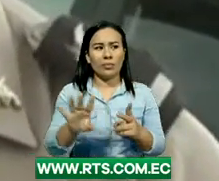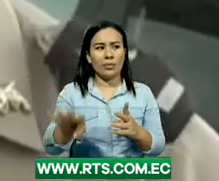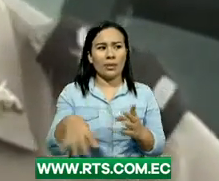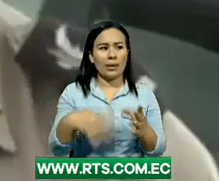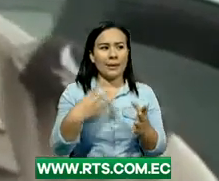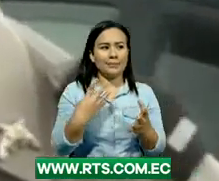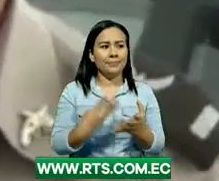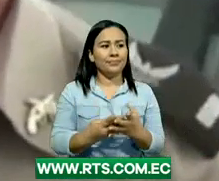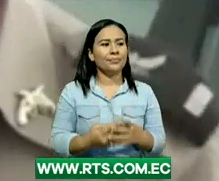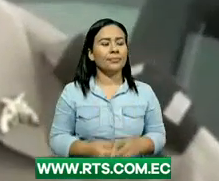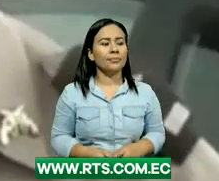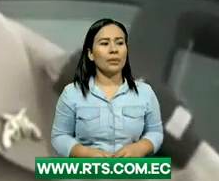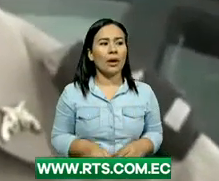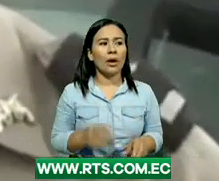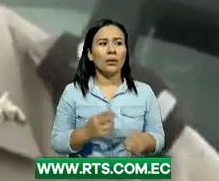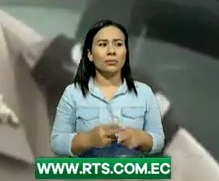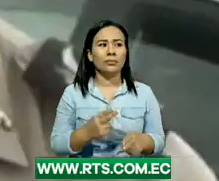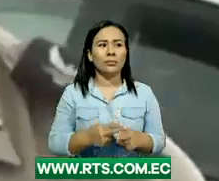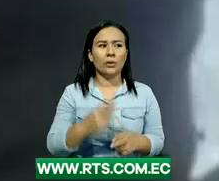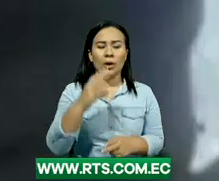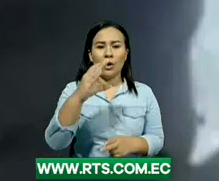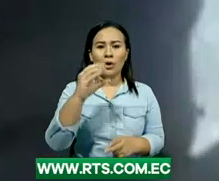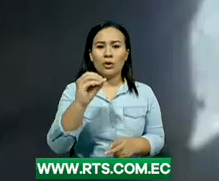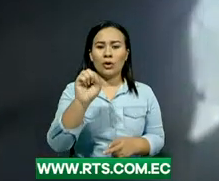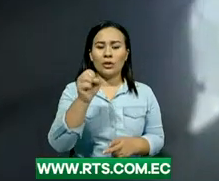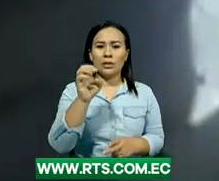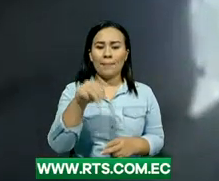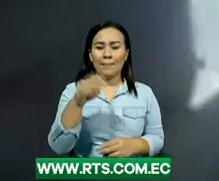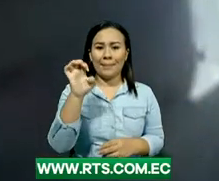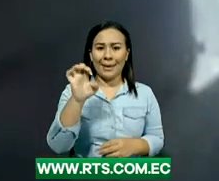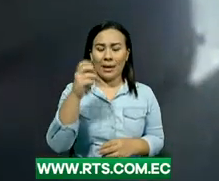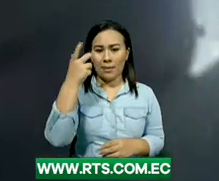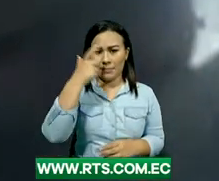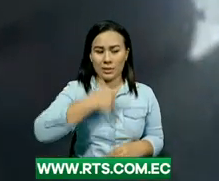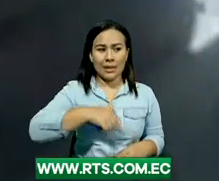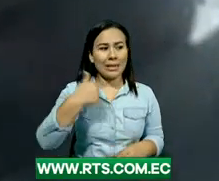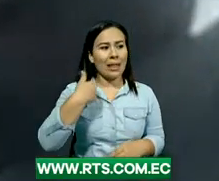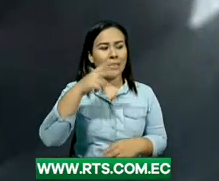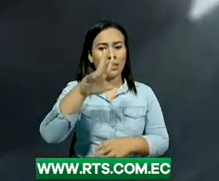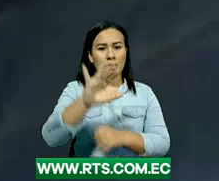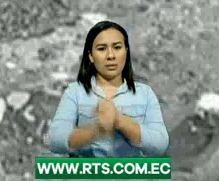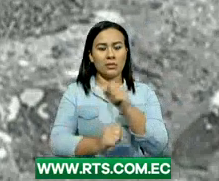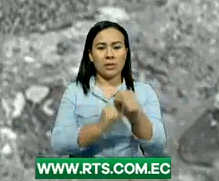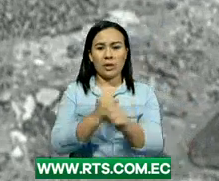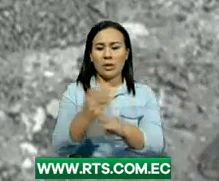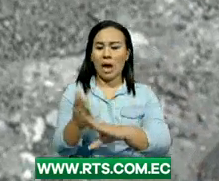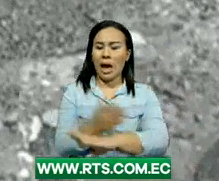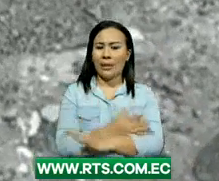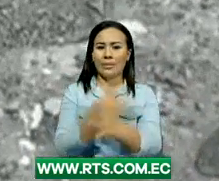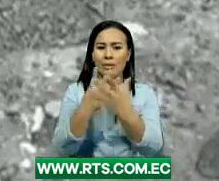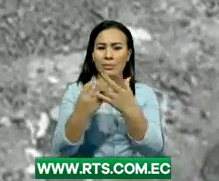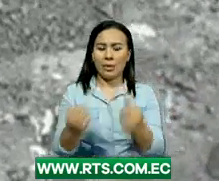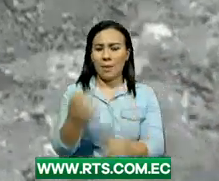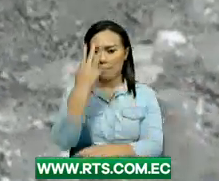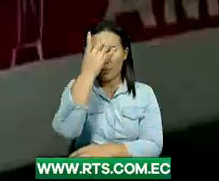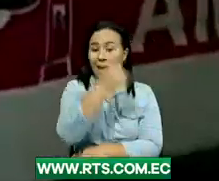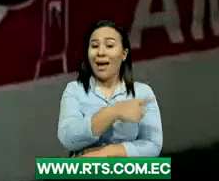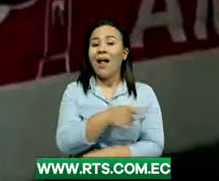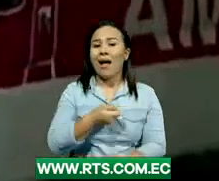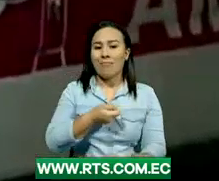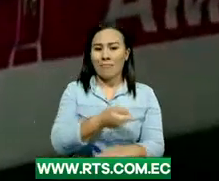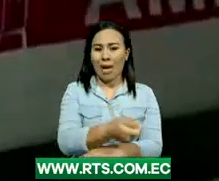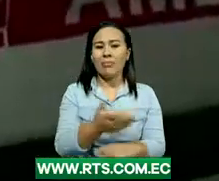detenido el ciudadano Cosme A. El agresor de 35 años de edad tiene antecedentes penales por homicidio.